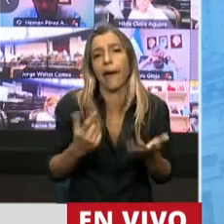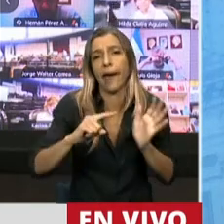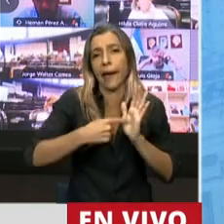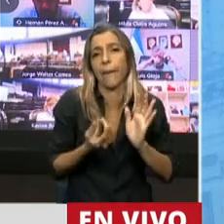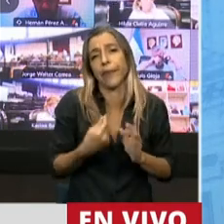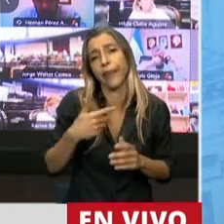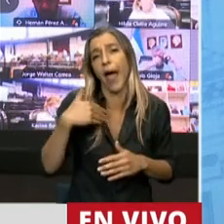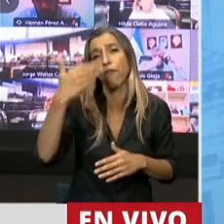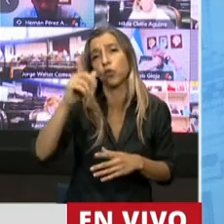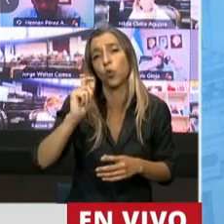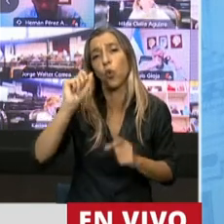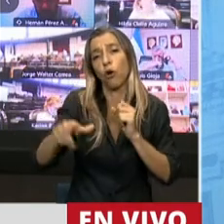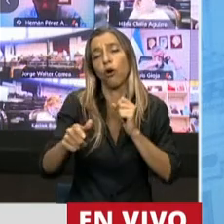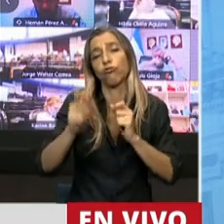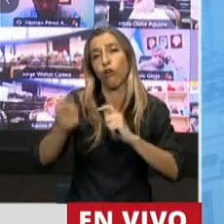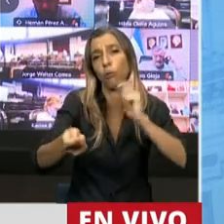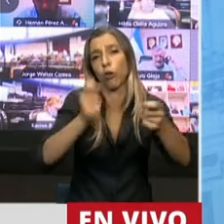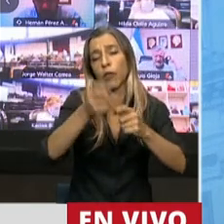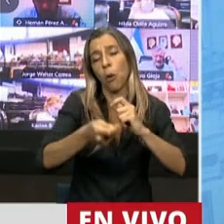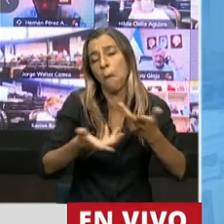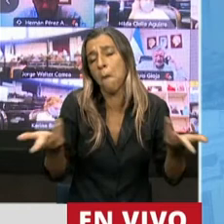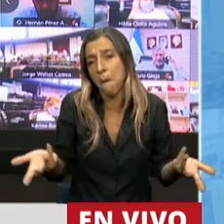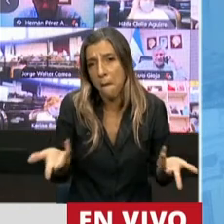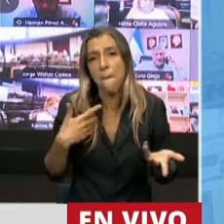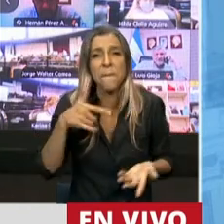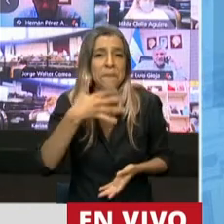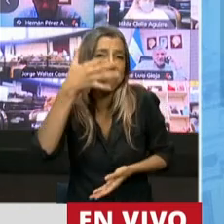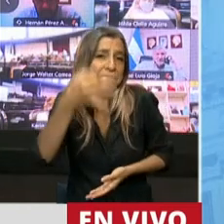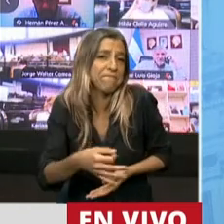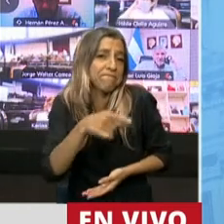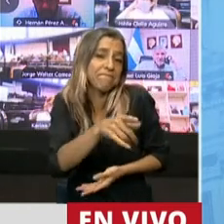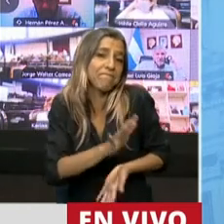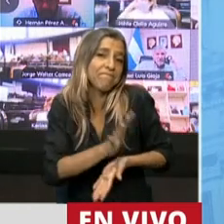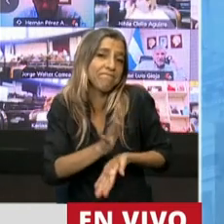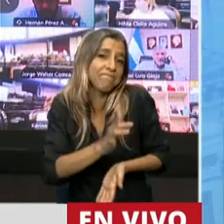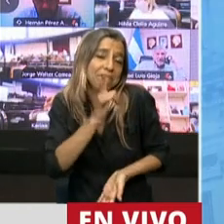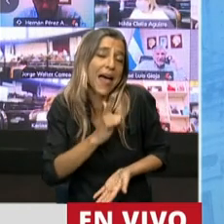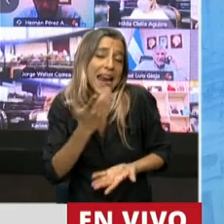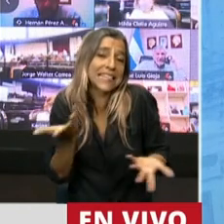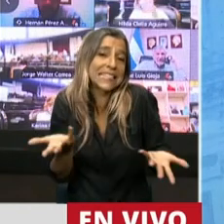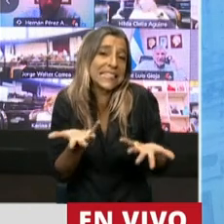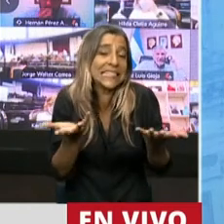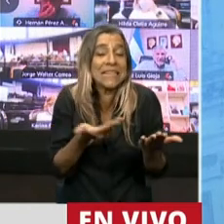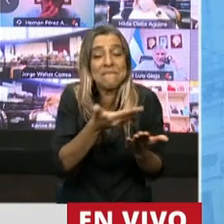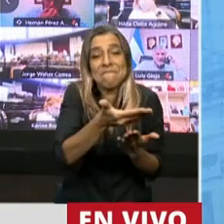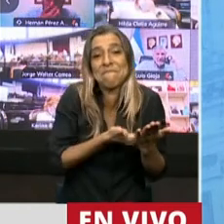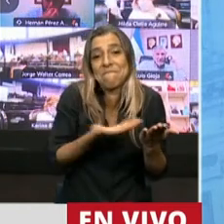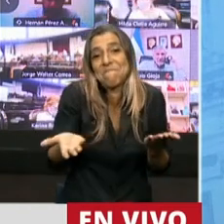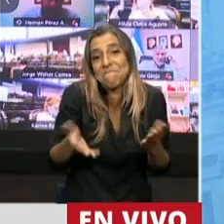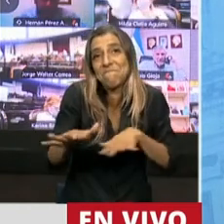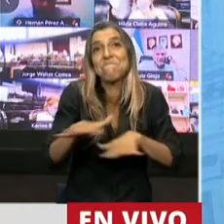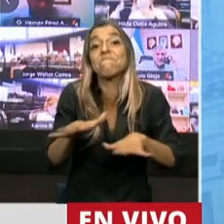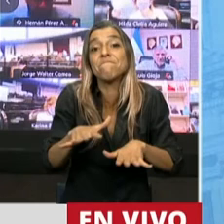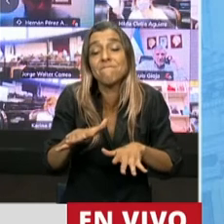caricaturesco de lo que se quiere hacer en cuanto a descentralizar y desconcentrar y desburocratizar el